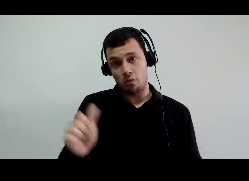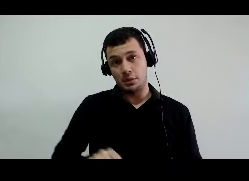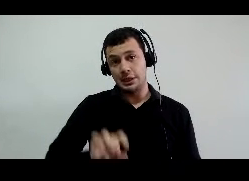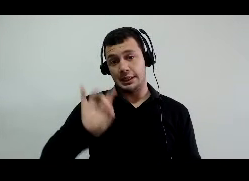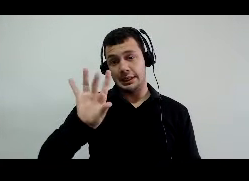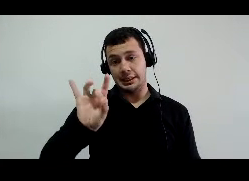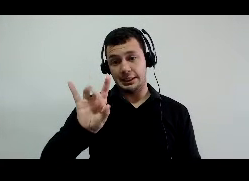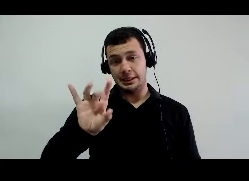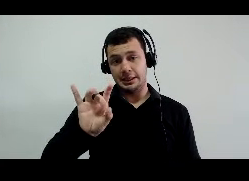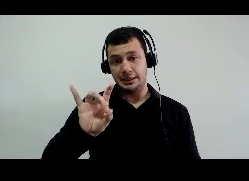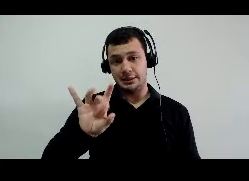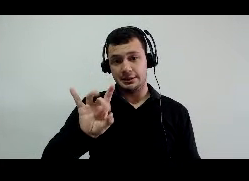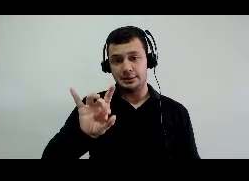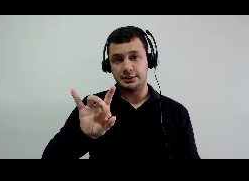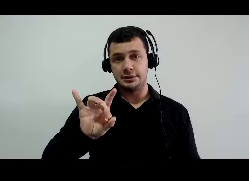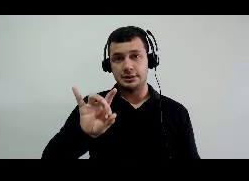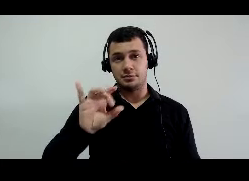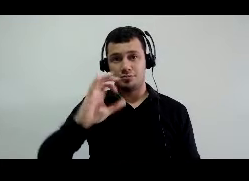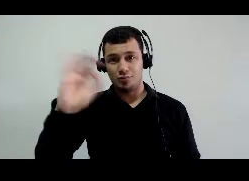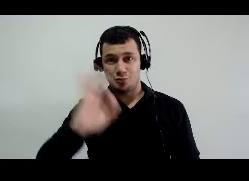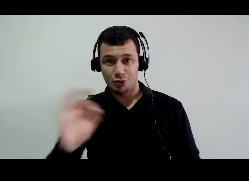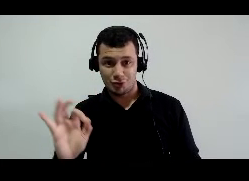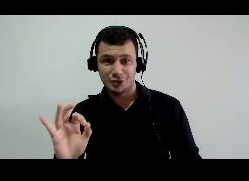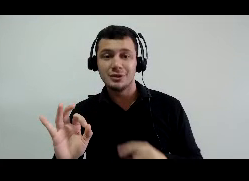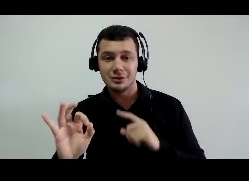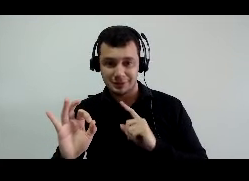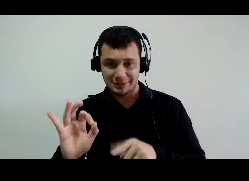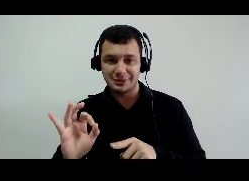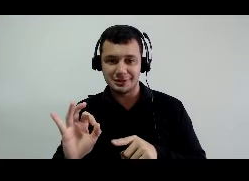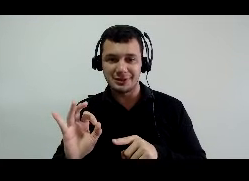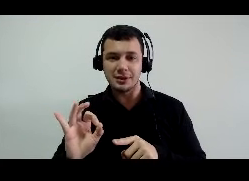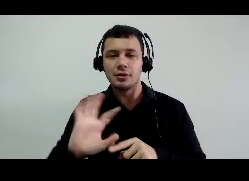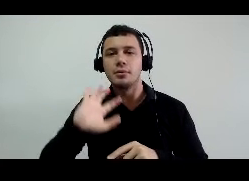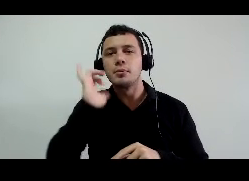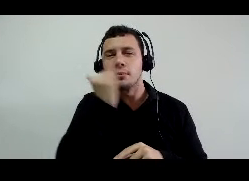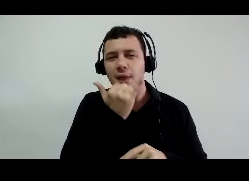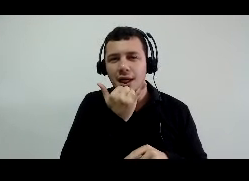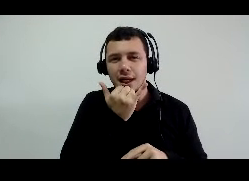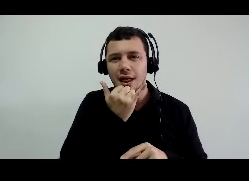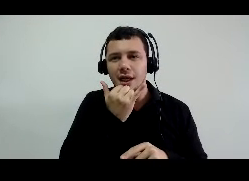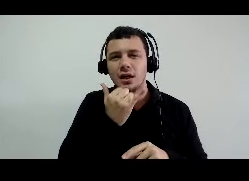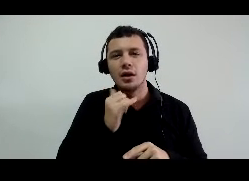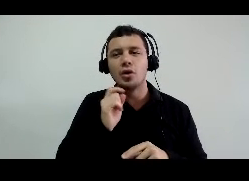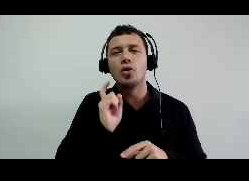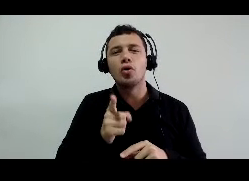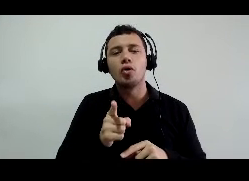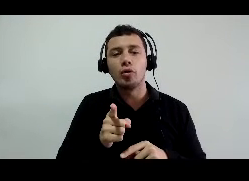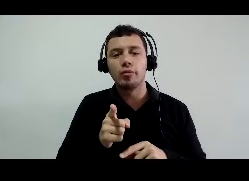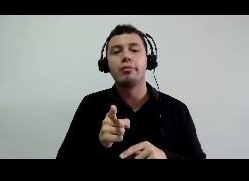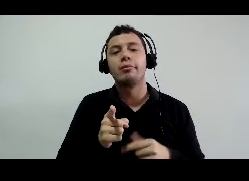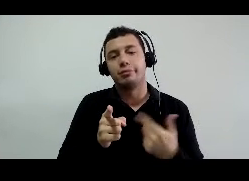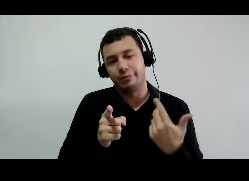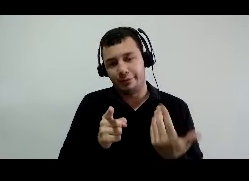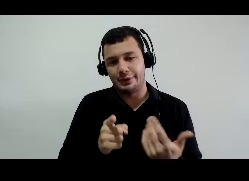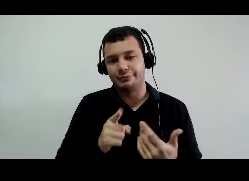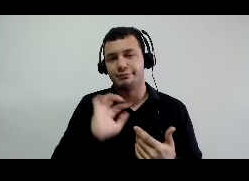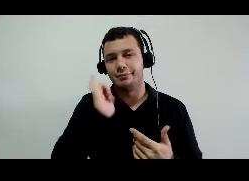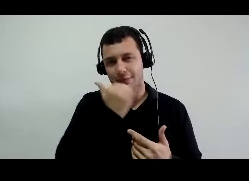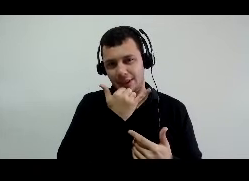OCDE se debe ver relacionado con este tema. Pero que 4 de cada 10